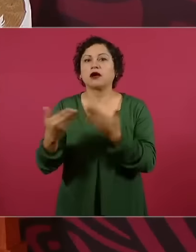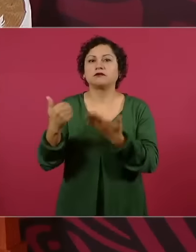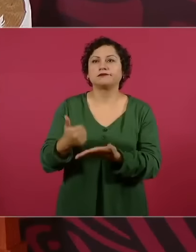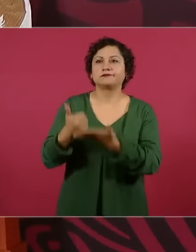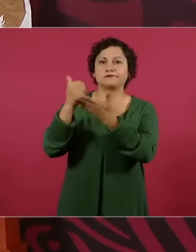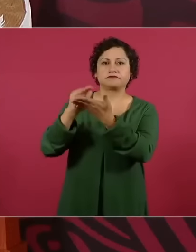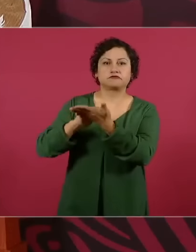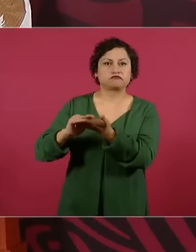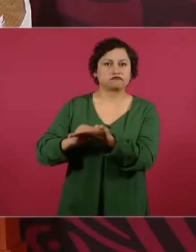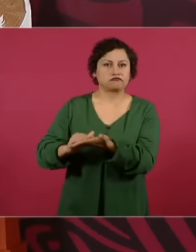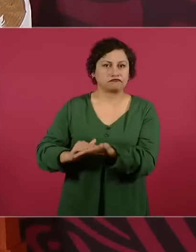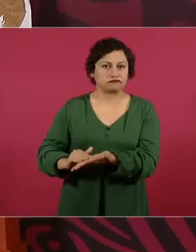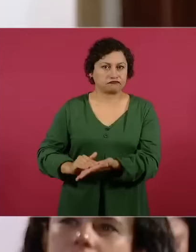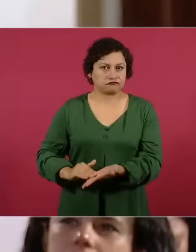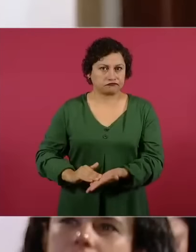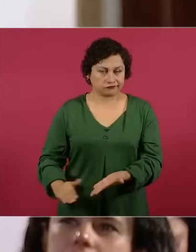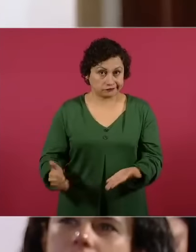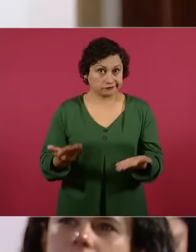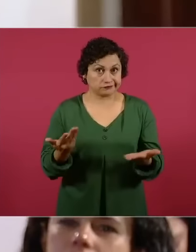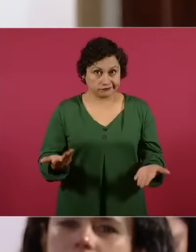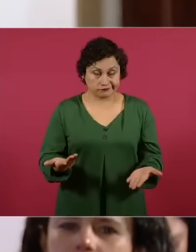cuando llegamos